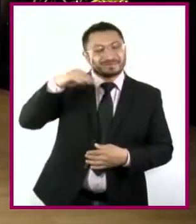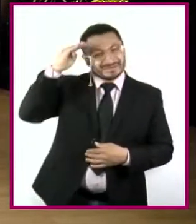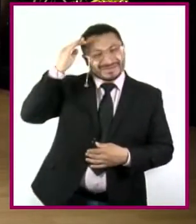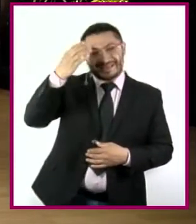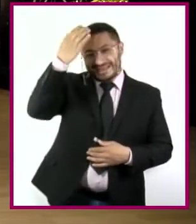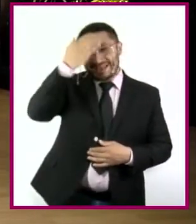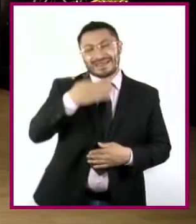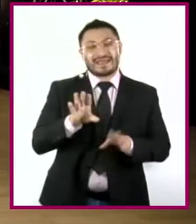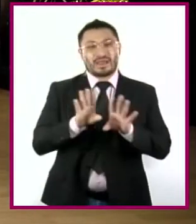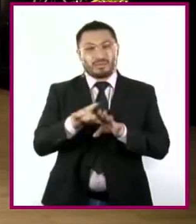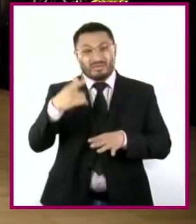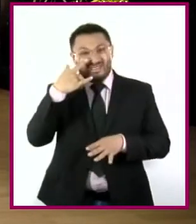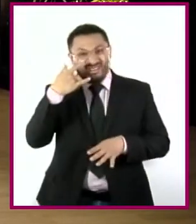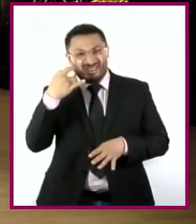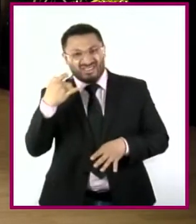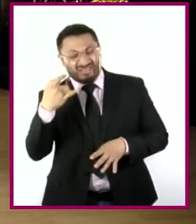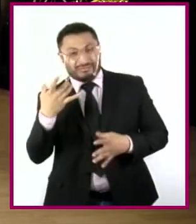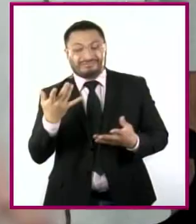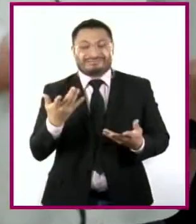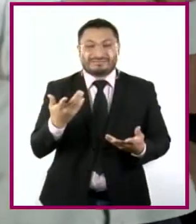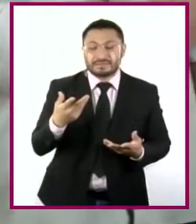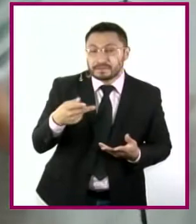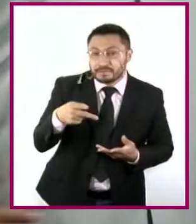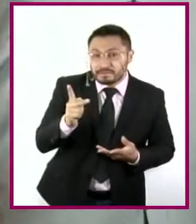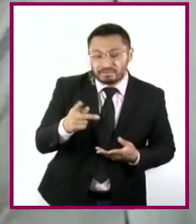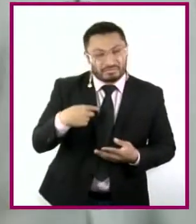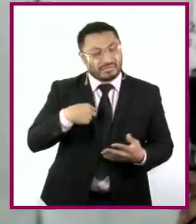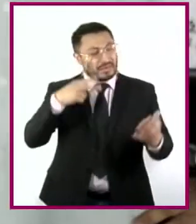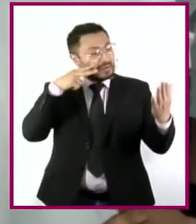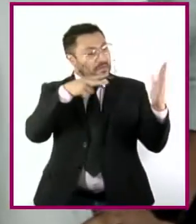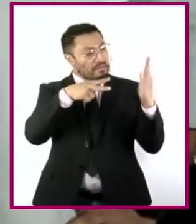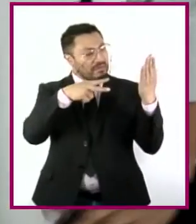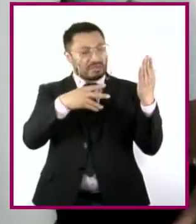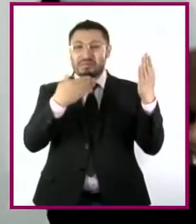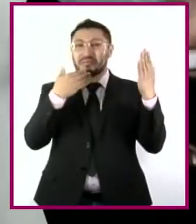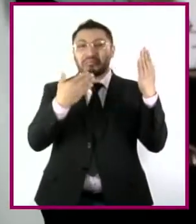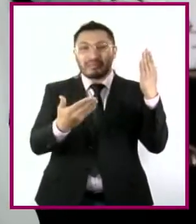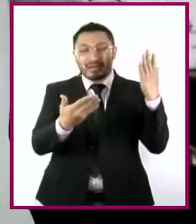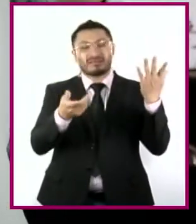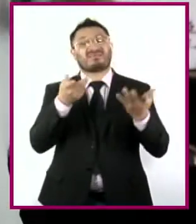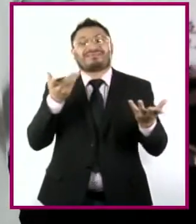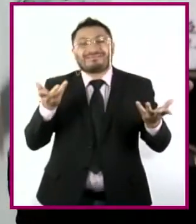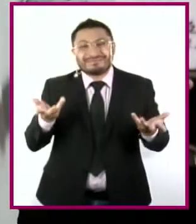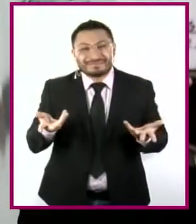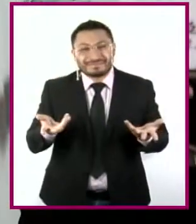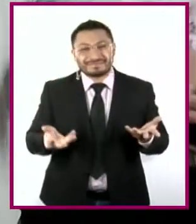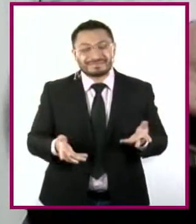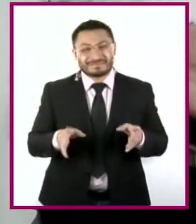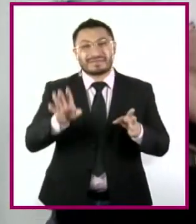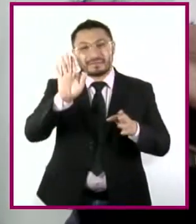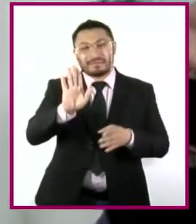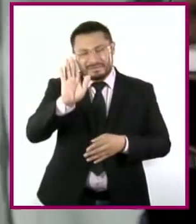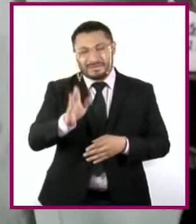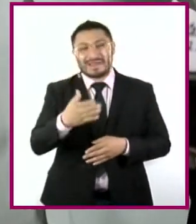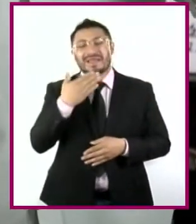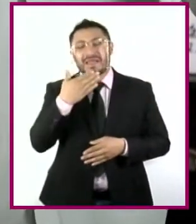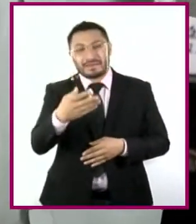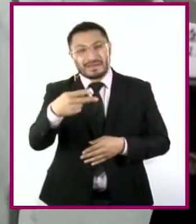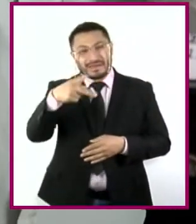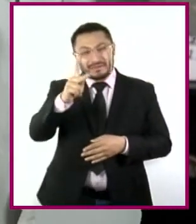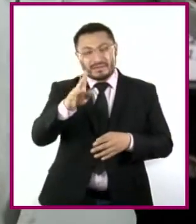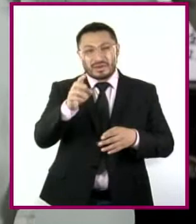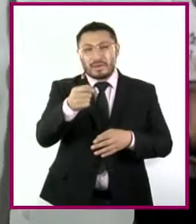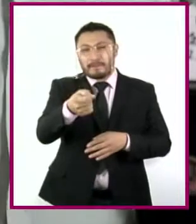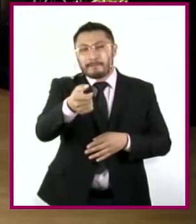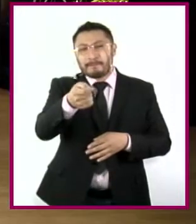era simétrica completamente, pero ahora yo veo que no es. Es decir, es casi simétrica, pero no, o sea, como que